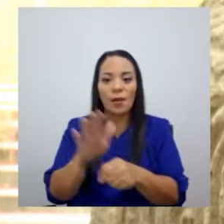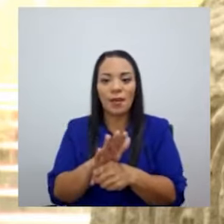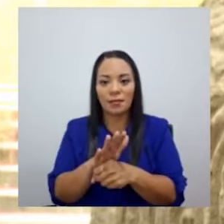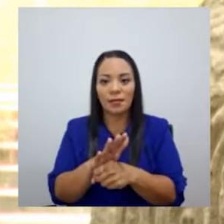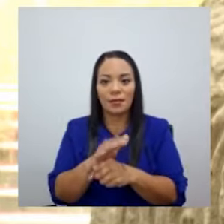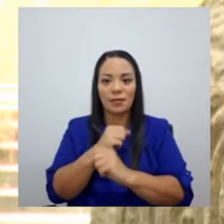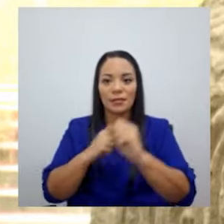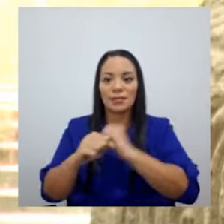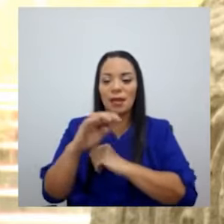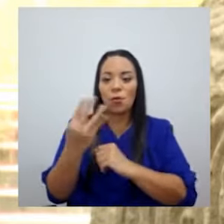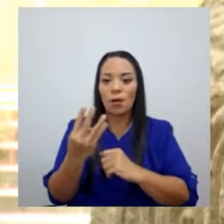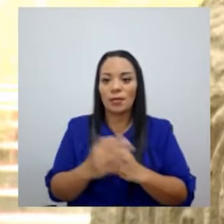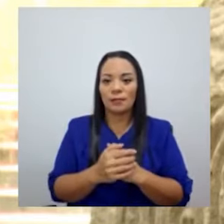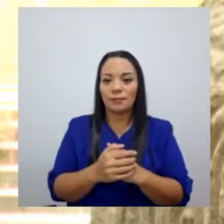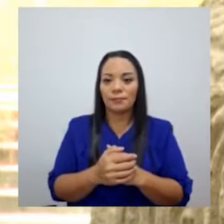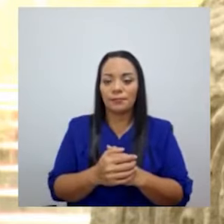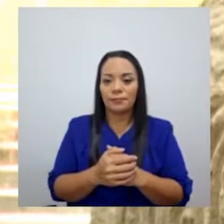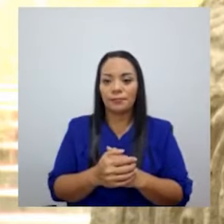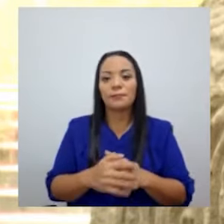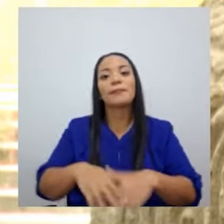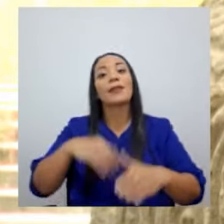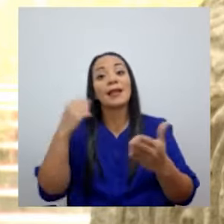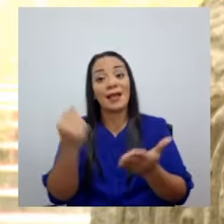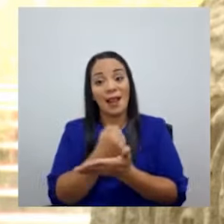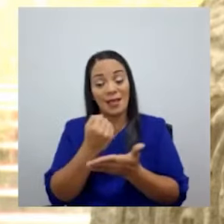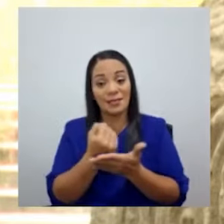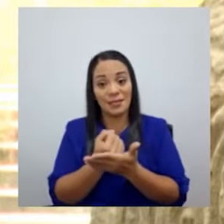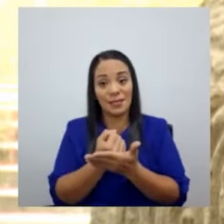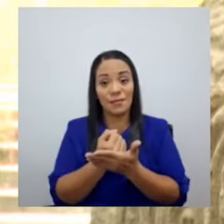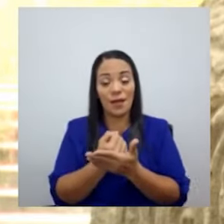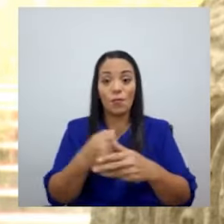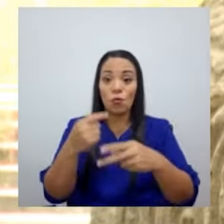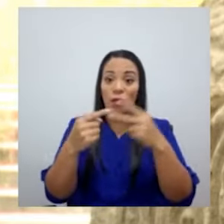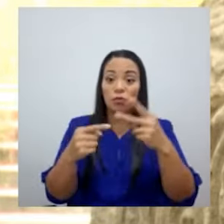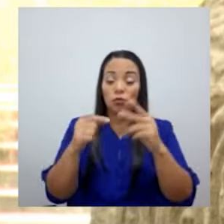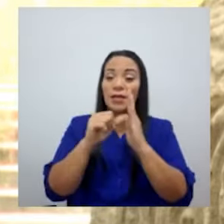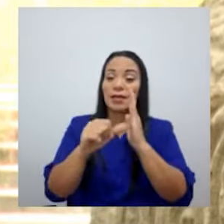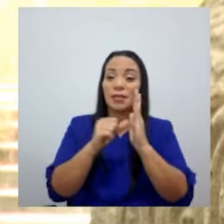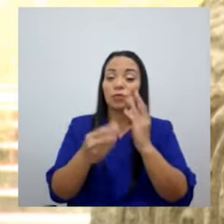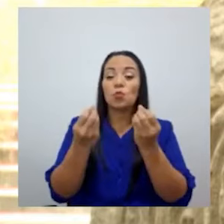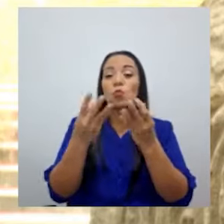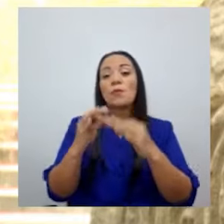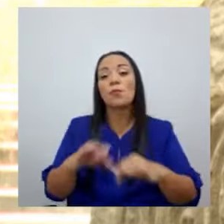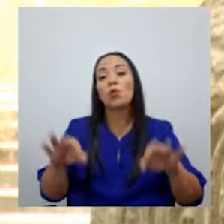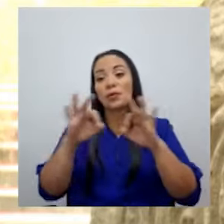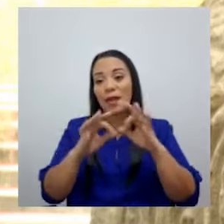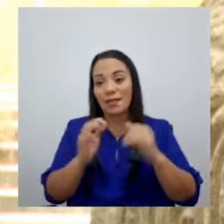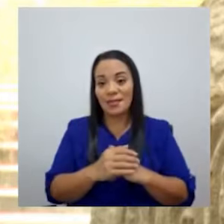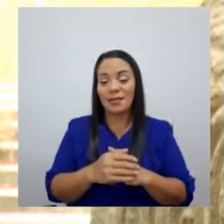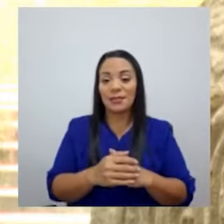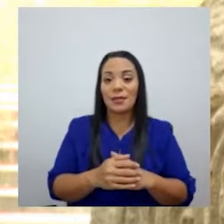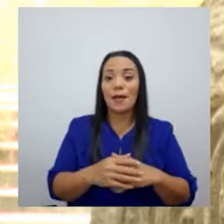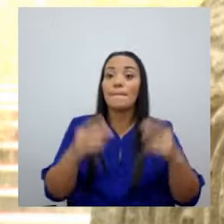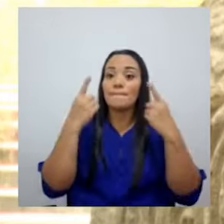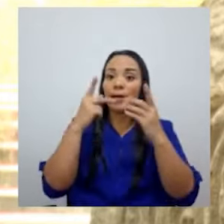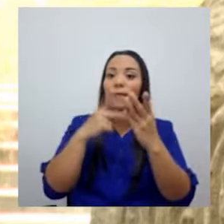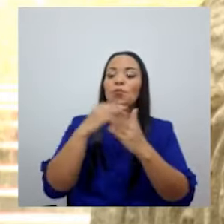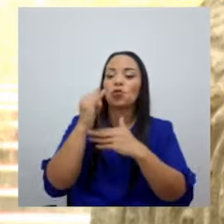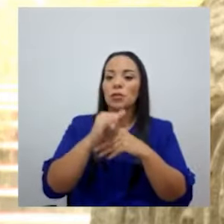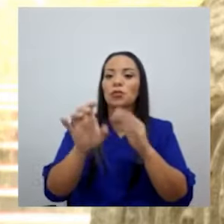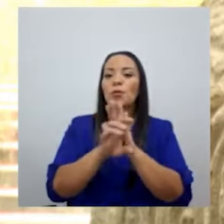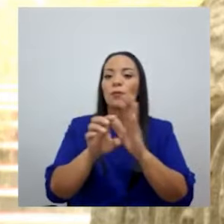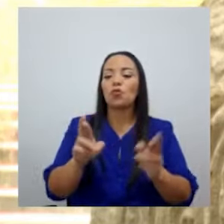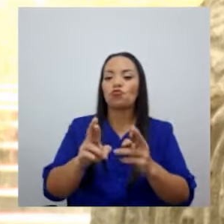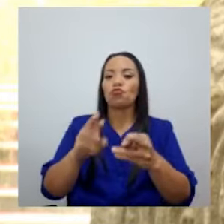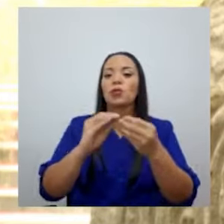sala. Qué lástima, porque esos dos artículos son muy importantes para que proyectos como la Ruta